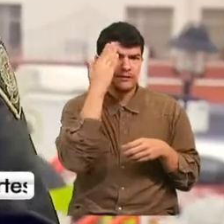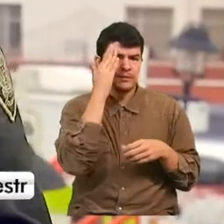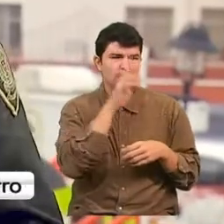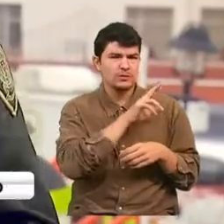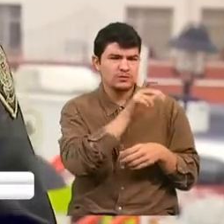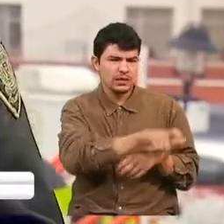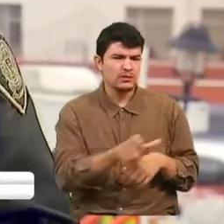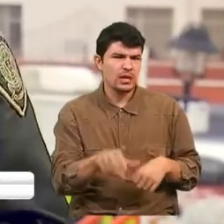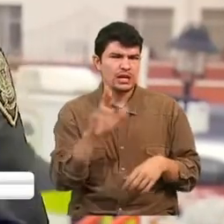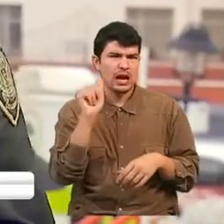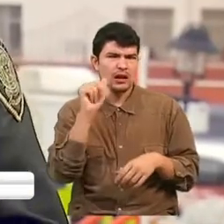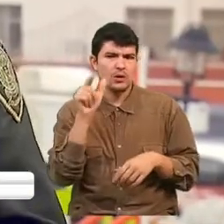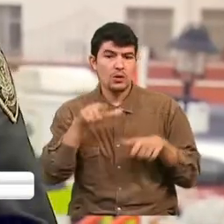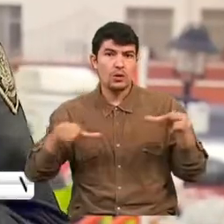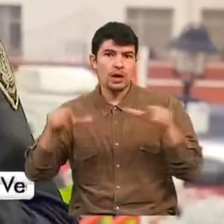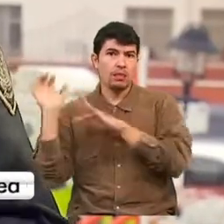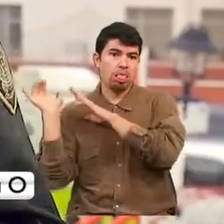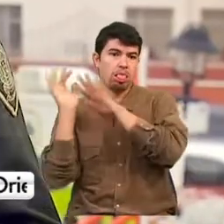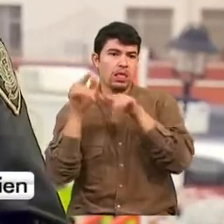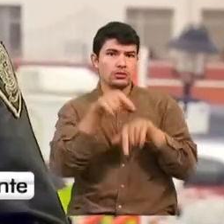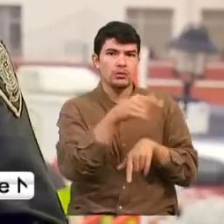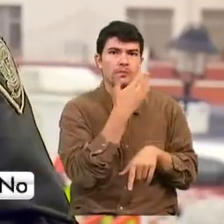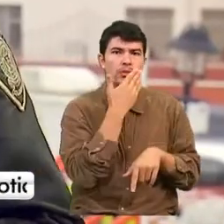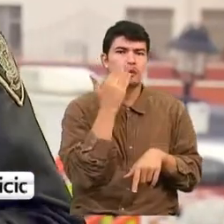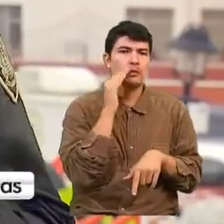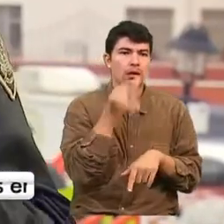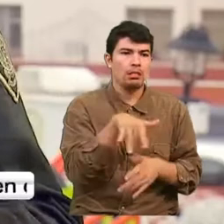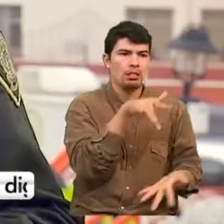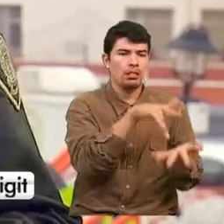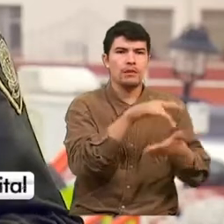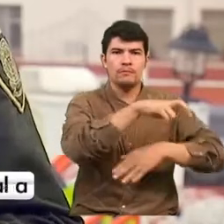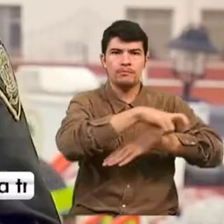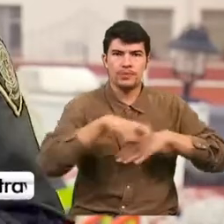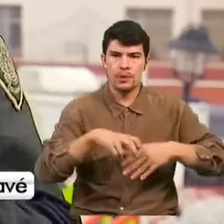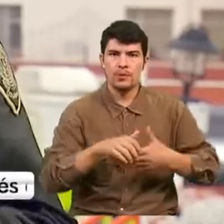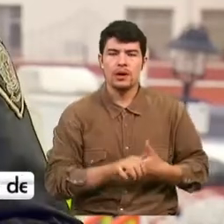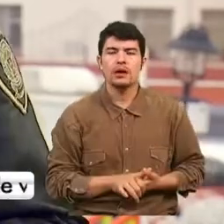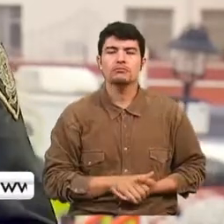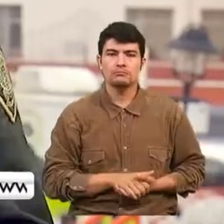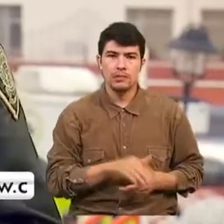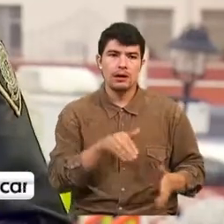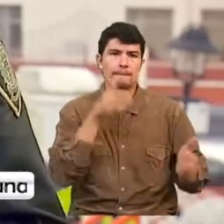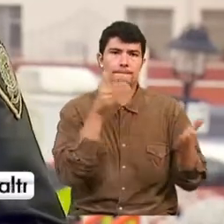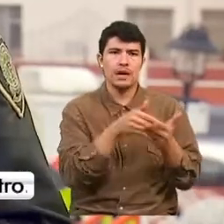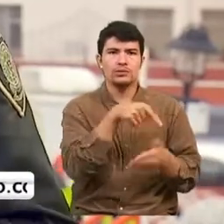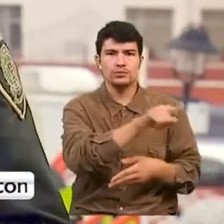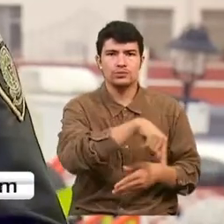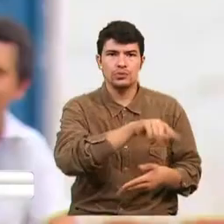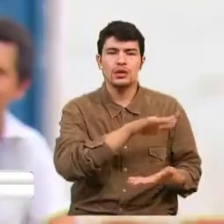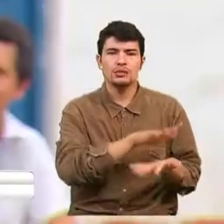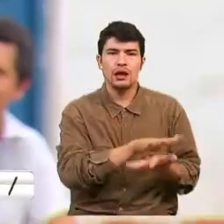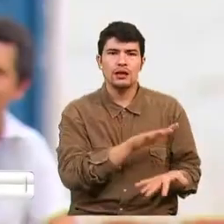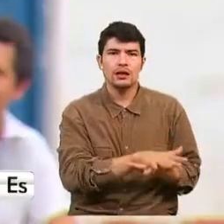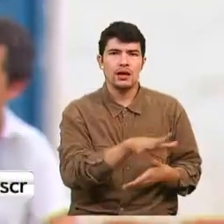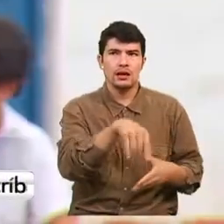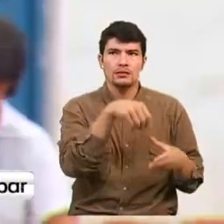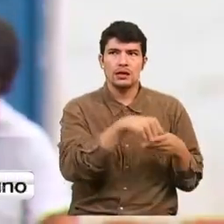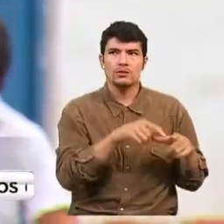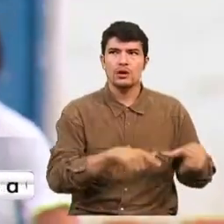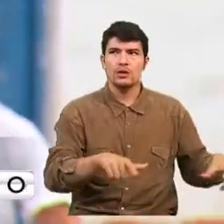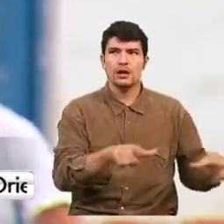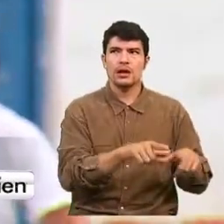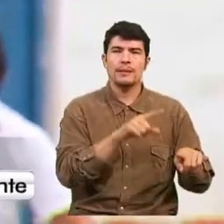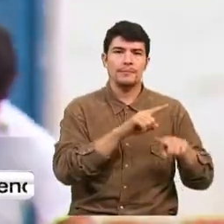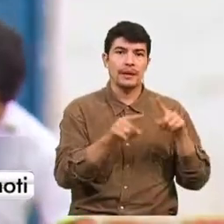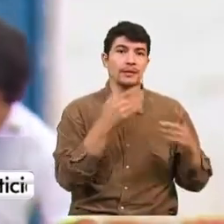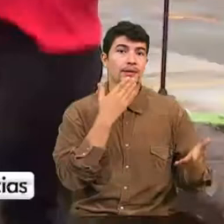extrañas y de allá de otros lugares nos están llegando a nuestros municipios a violar y atentar contra esa tranquilidad que gozamos en este sector. Pero